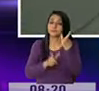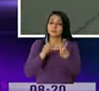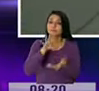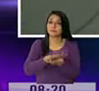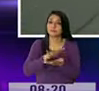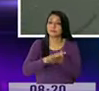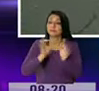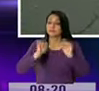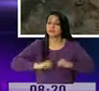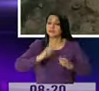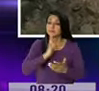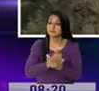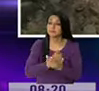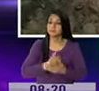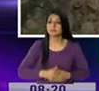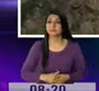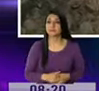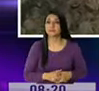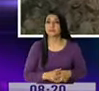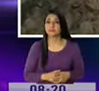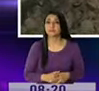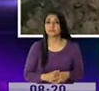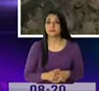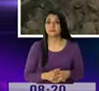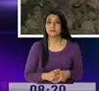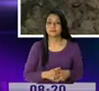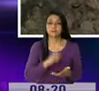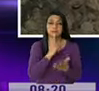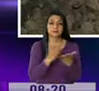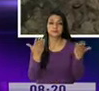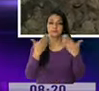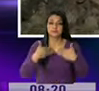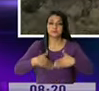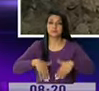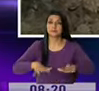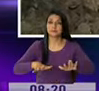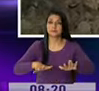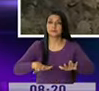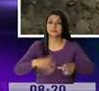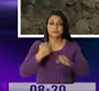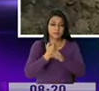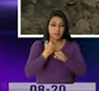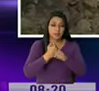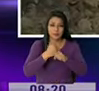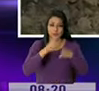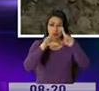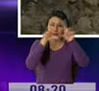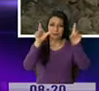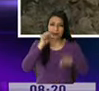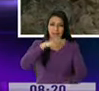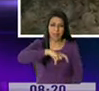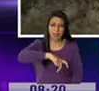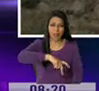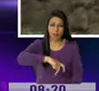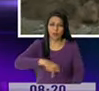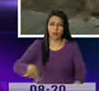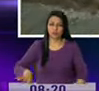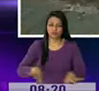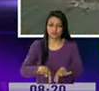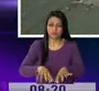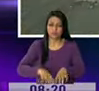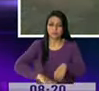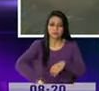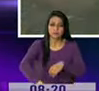a todo el barrio del Batán. Sí, bueno, toda vez que se ha finalizado este trabajo por parte de la MAPS, que es parte de una